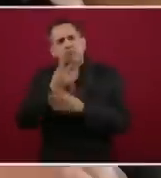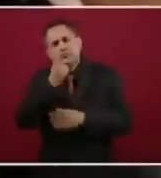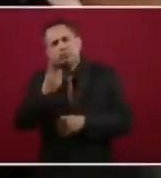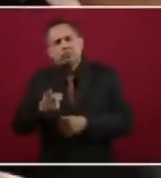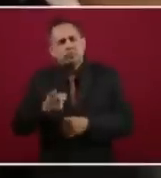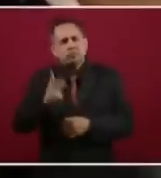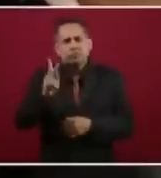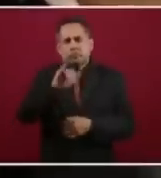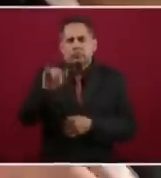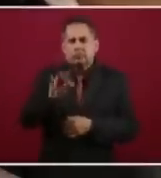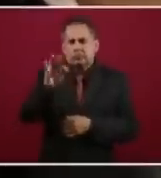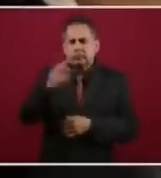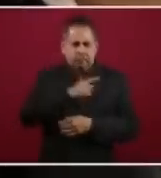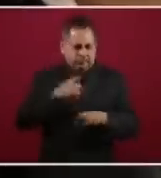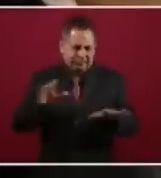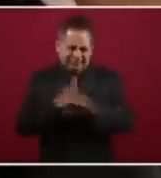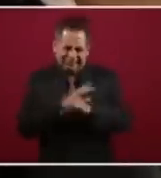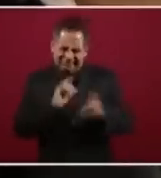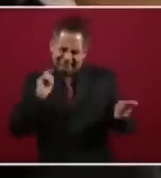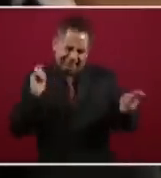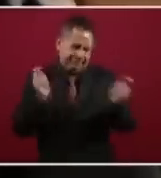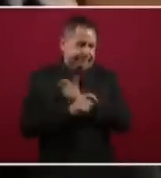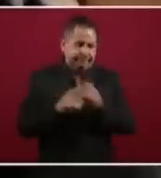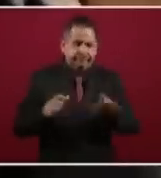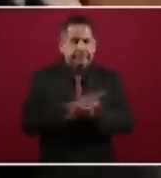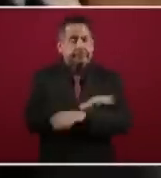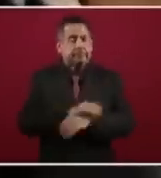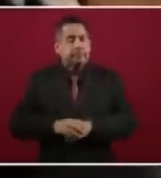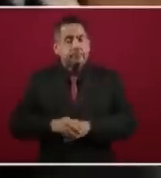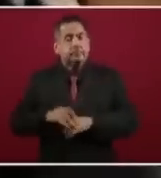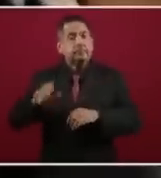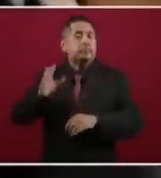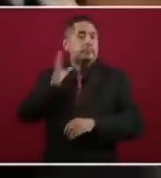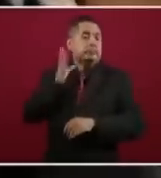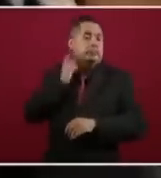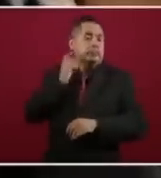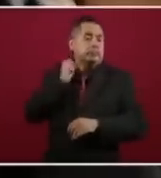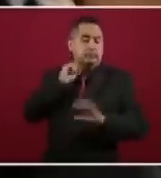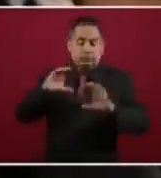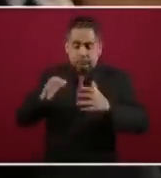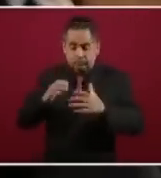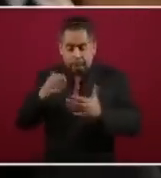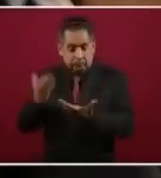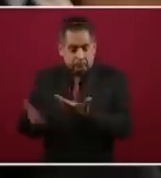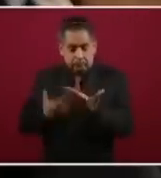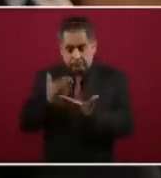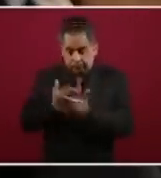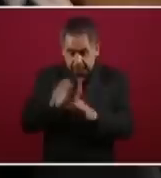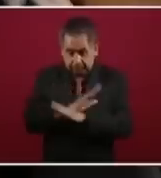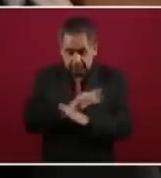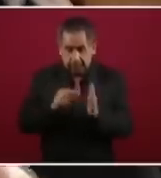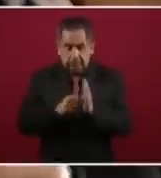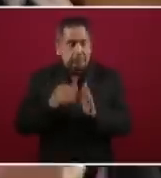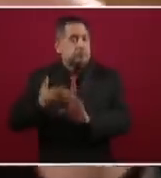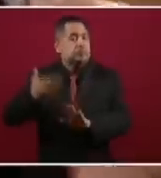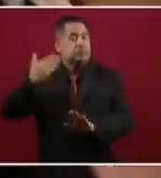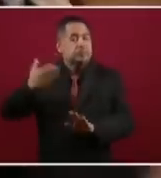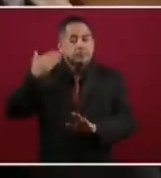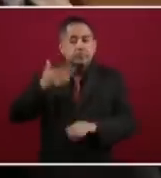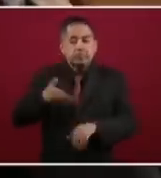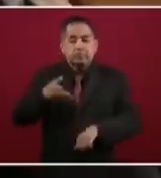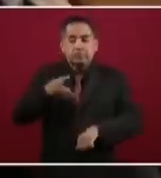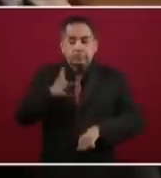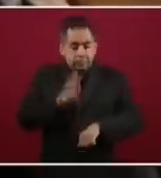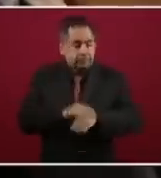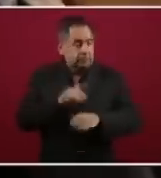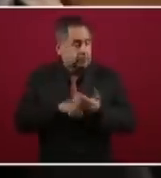tiene que renovarse, pero desde adentro. En el Congreso se analiza una reforma para revertir el transitorio que permitió prolongar el mandato